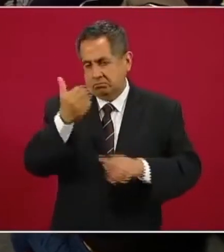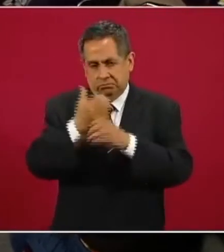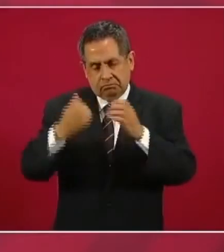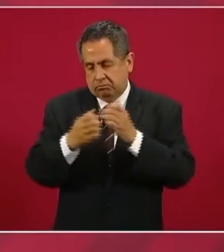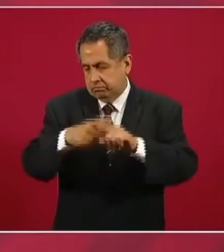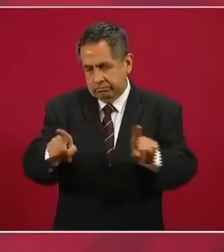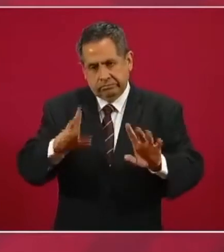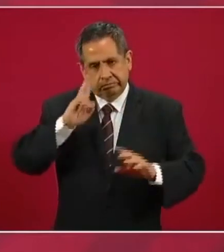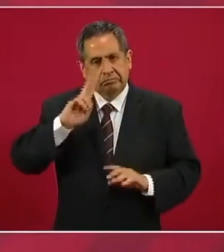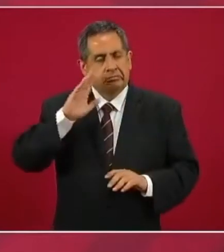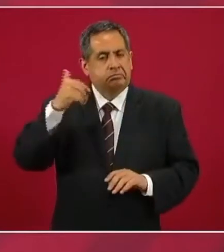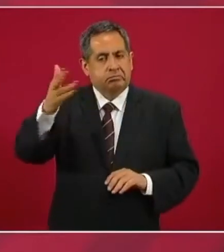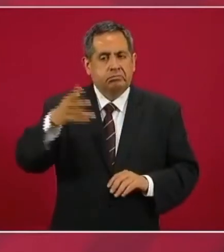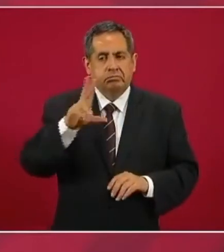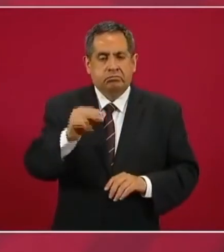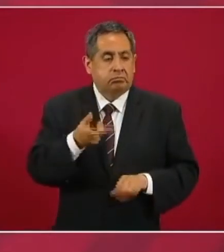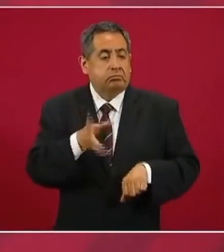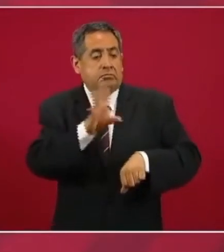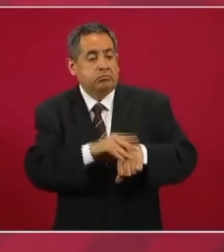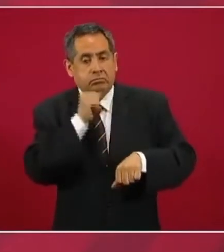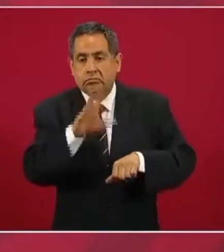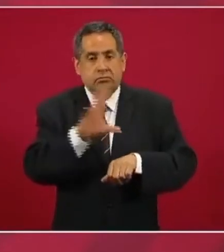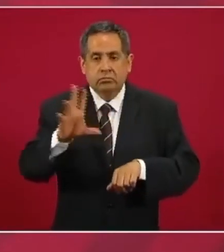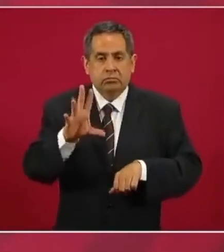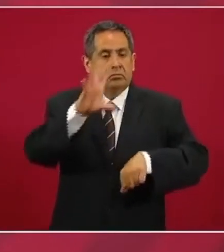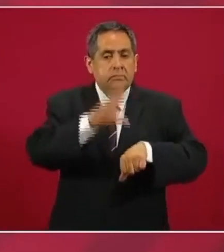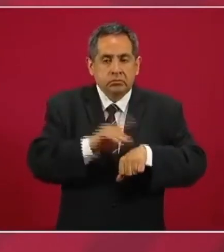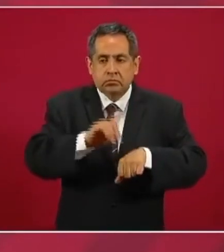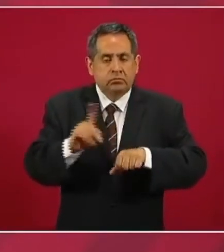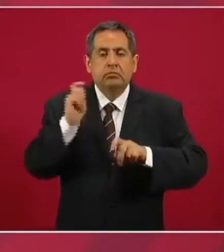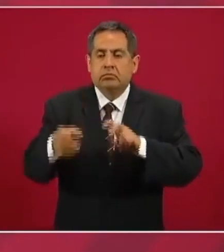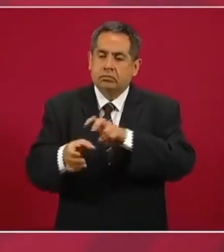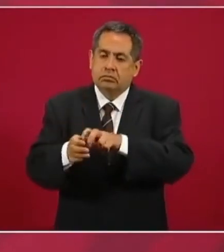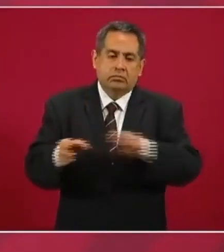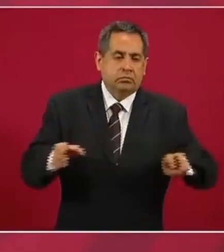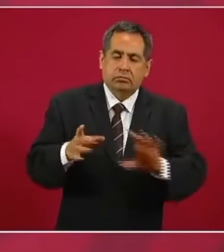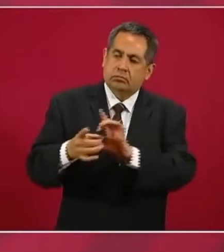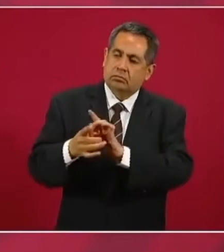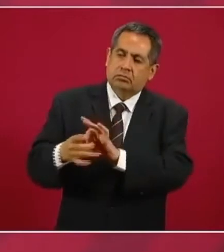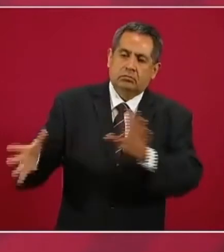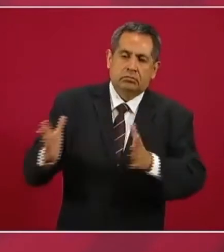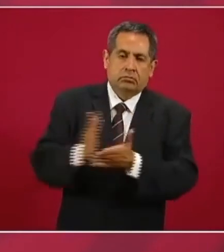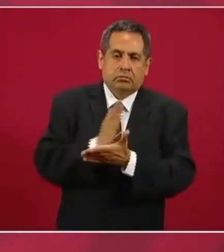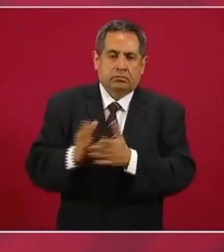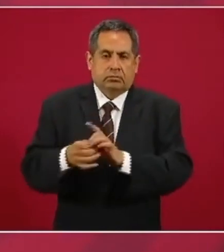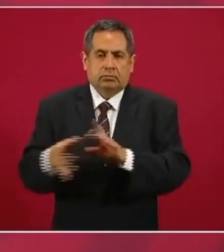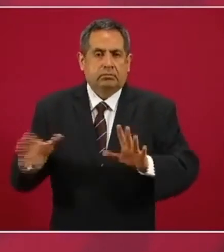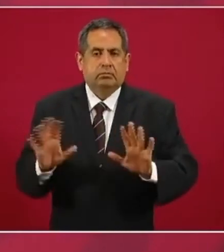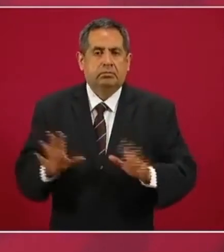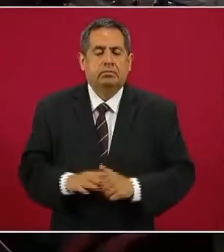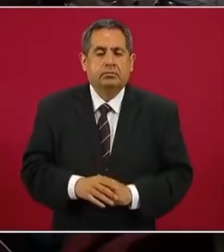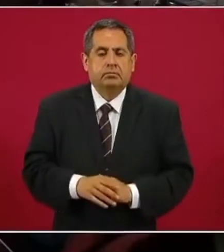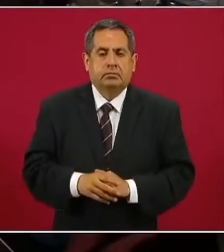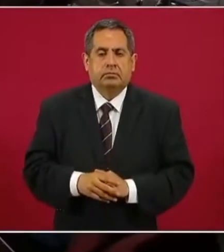asunto. Pero no es licencia, es ya. Para que no haya ningún vínculo. ¿Ya no van a regresar al cargo